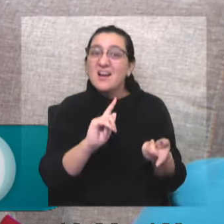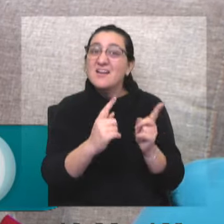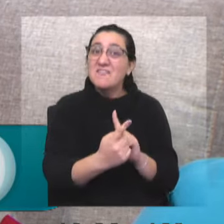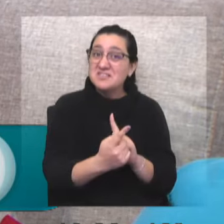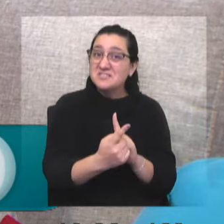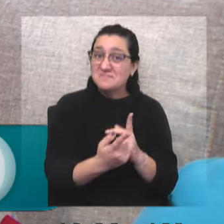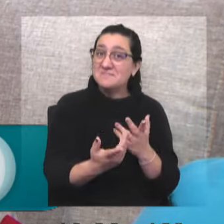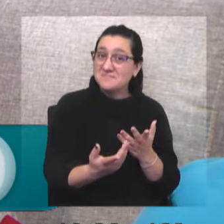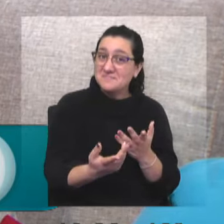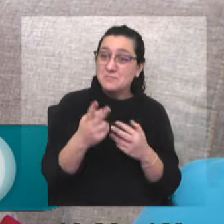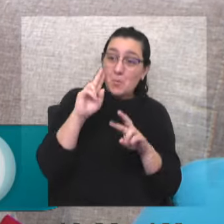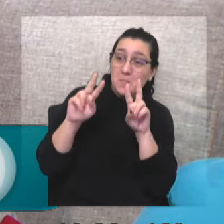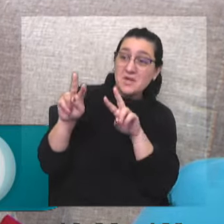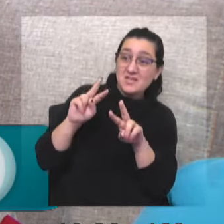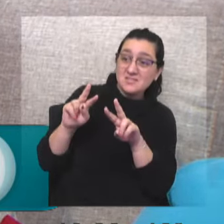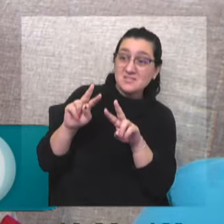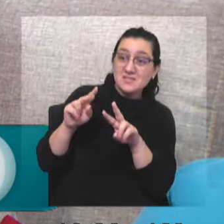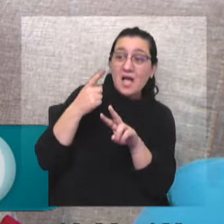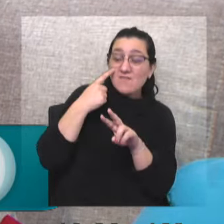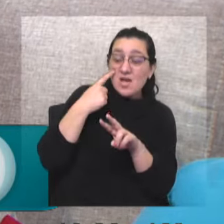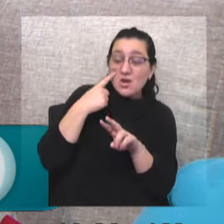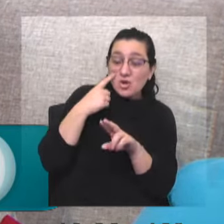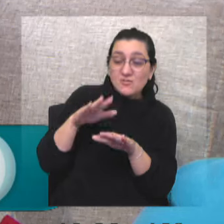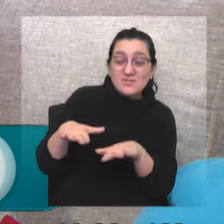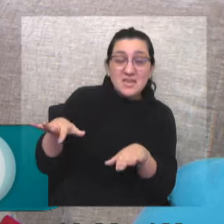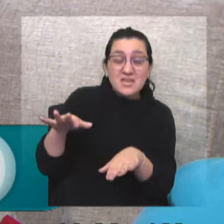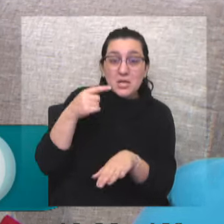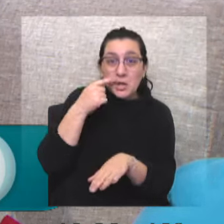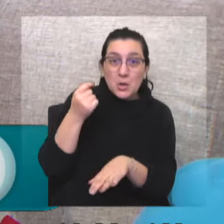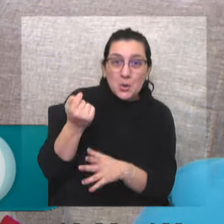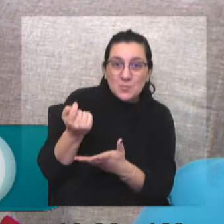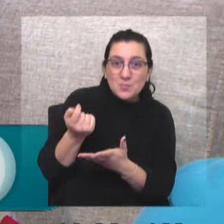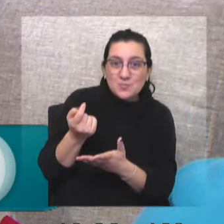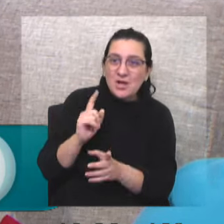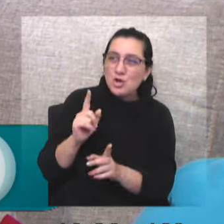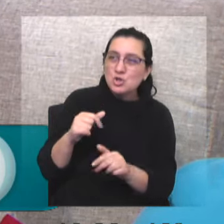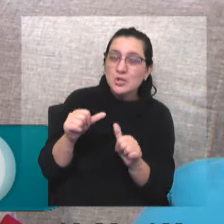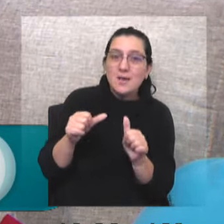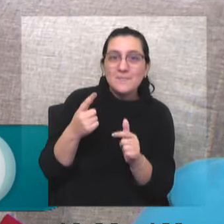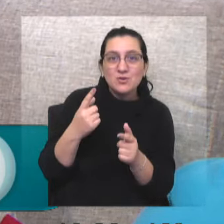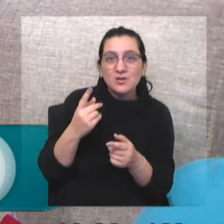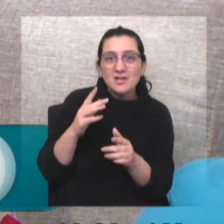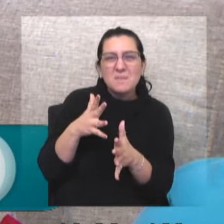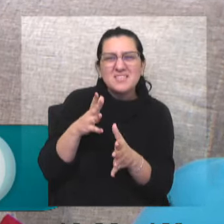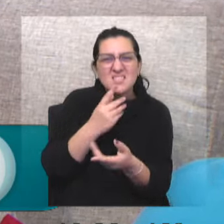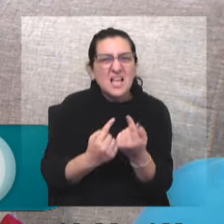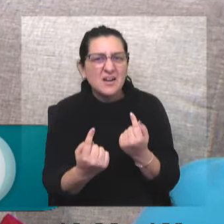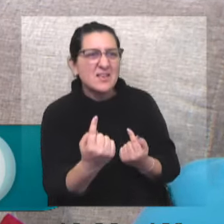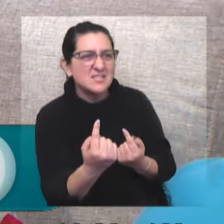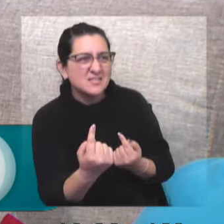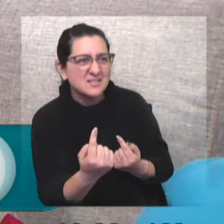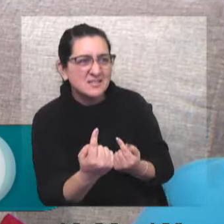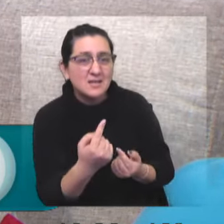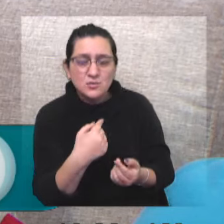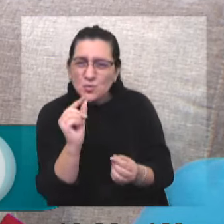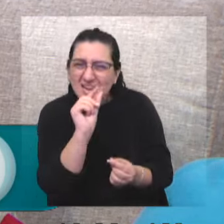¿no? Mira, observando lo que pasa, mira lo que le pasó a este nene o a esta niña. Mira, ah, no, yo haría... Pero si sos vos... ¿No? Si hacemos ese ejercicio de ponernos